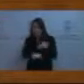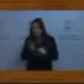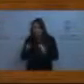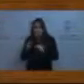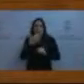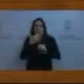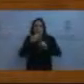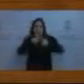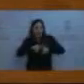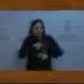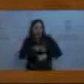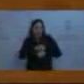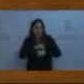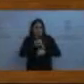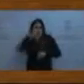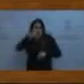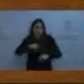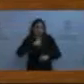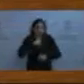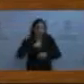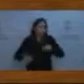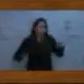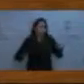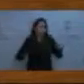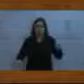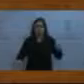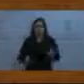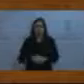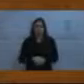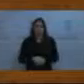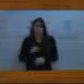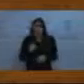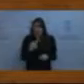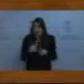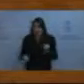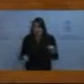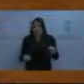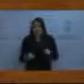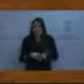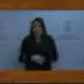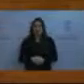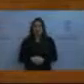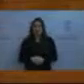cosas que aquí, en una galaxia muy, muy lejana. Estamos en una galaxia muy lejana. Y mire,